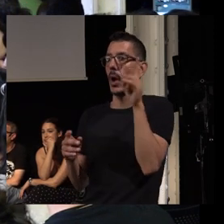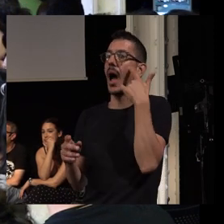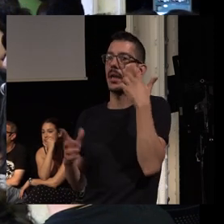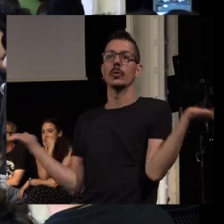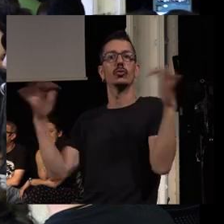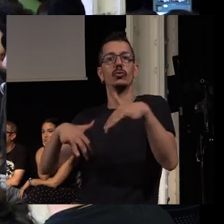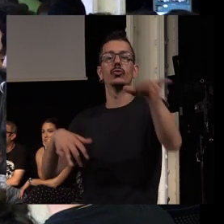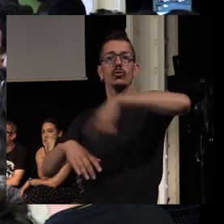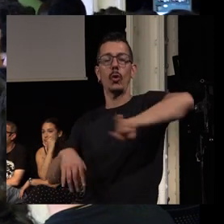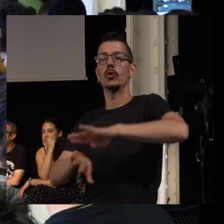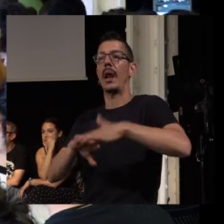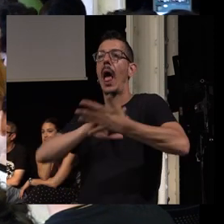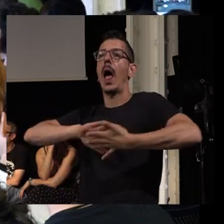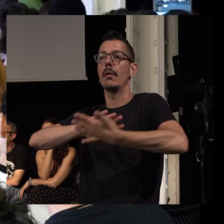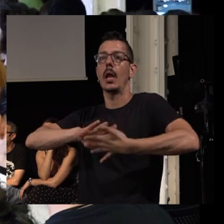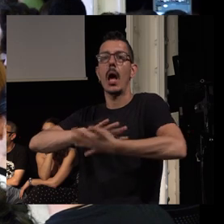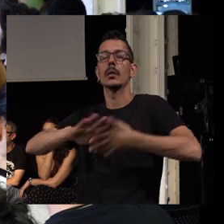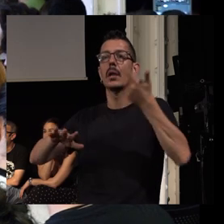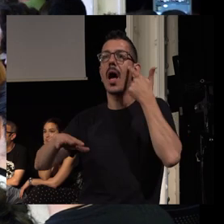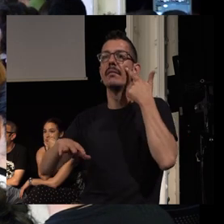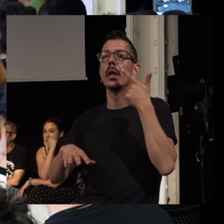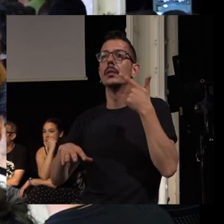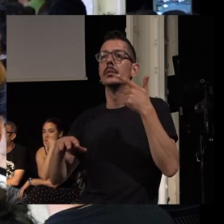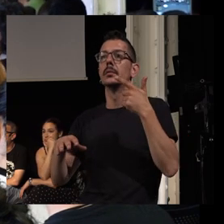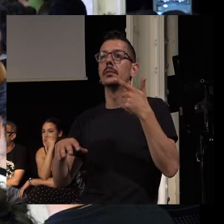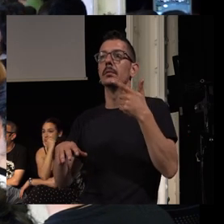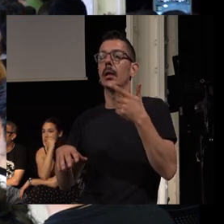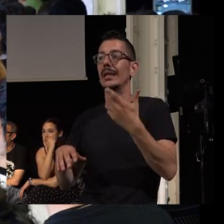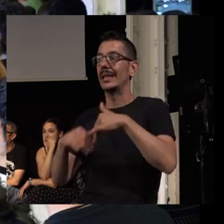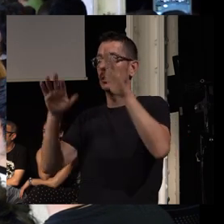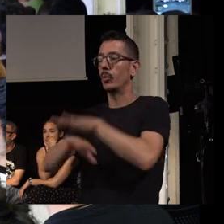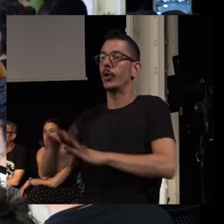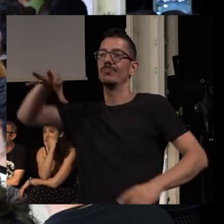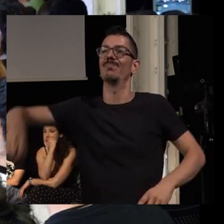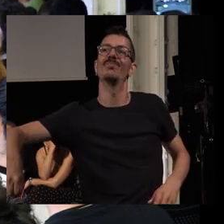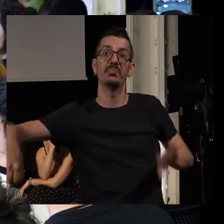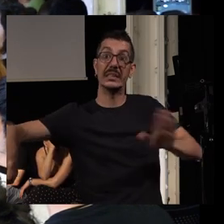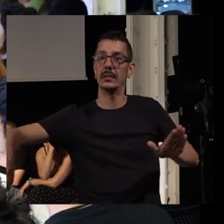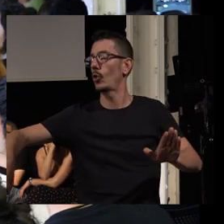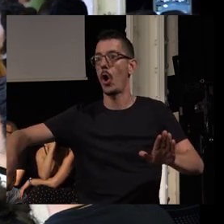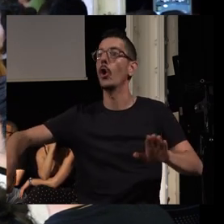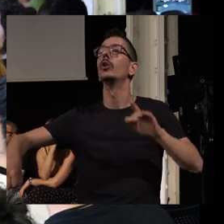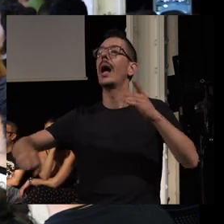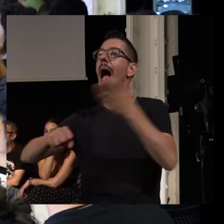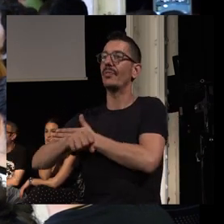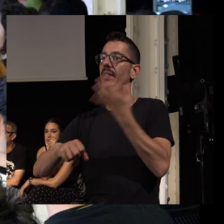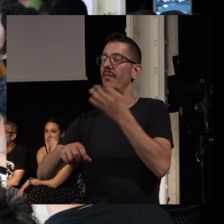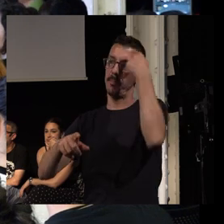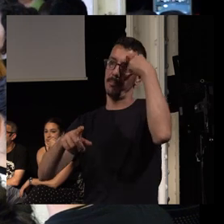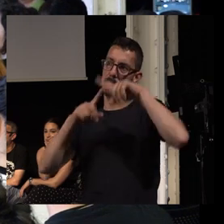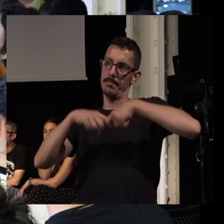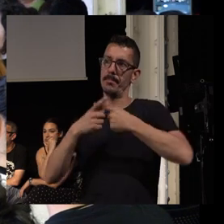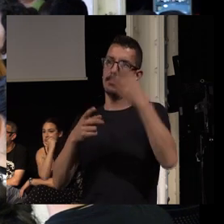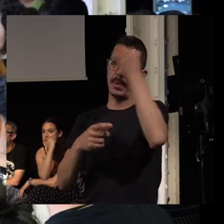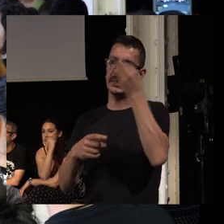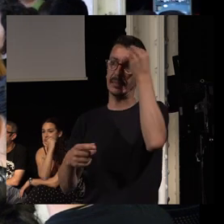aquí para ir un poquito más allá de lo que es únicamente tomar las instituciones, sino que era en pensar en cómo realmente esa idea